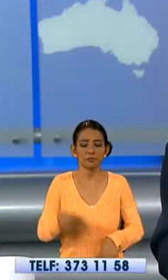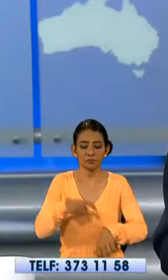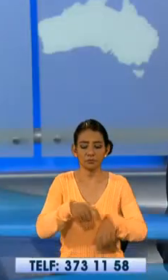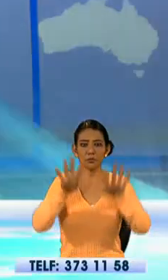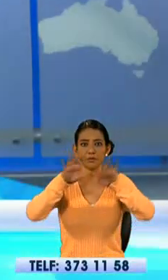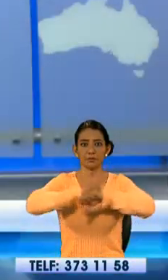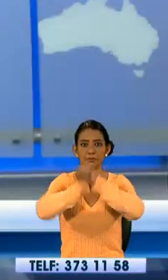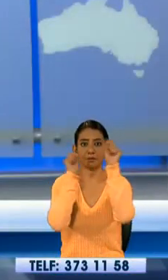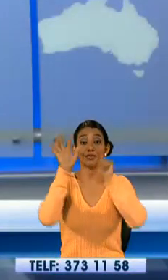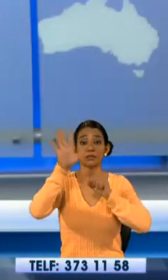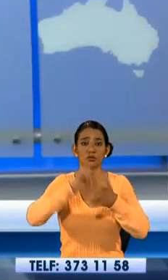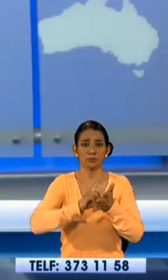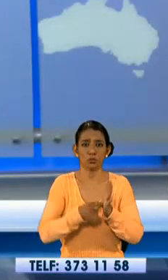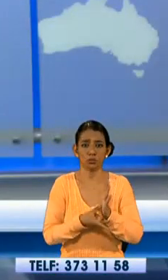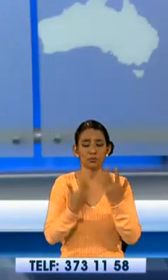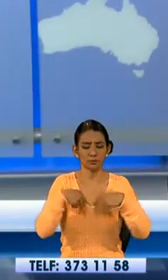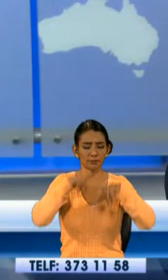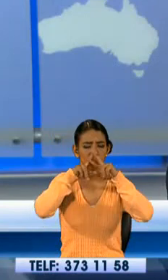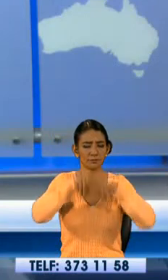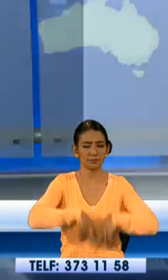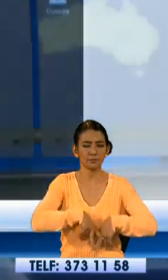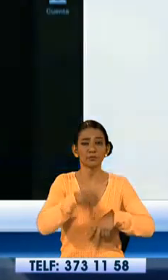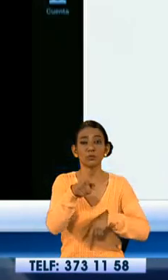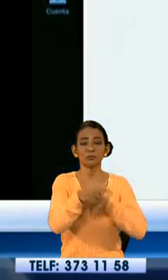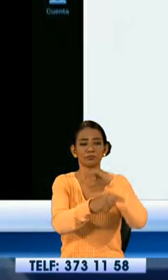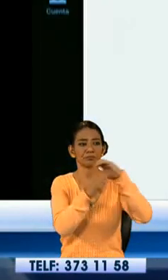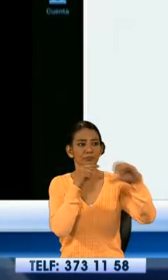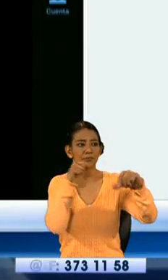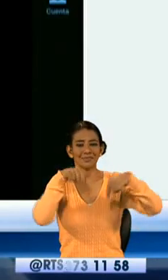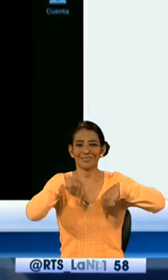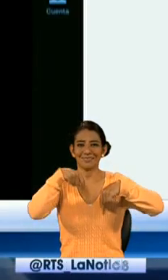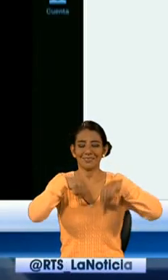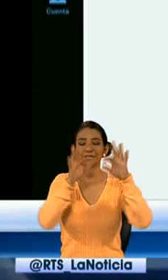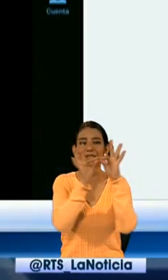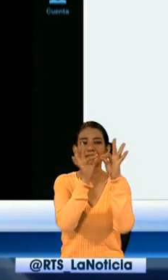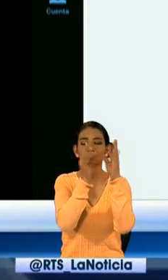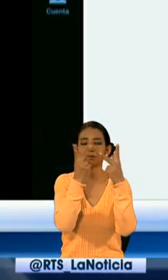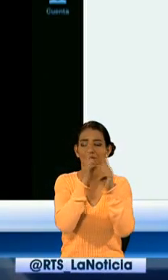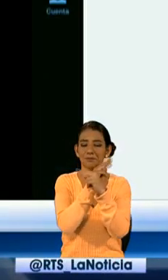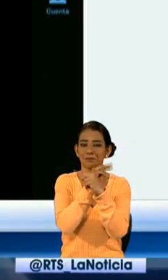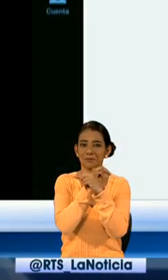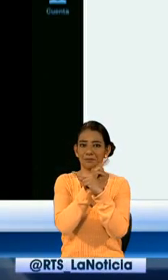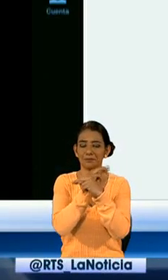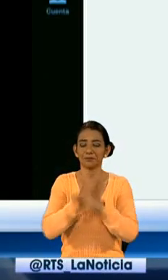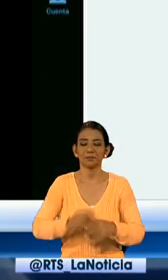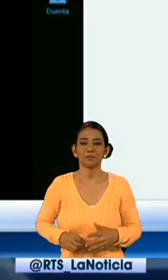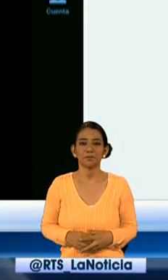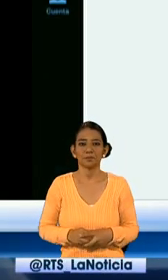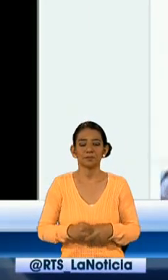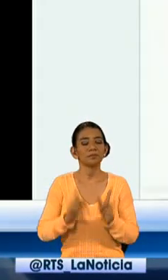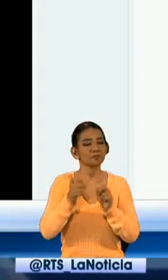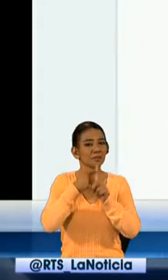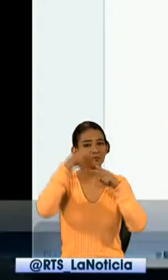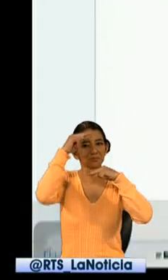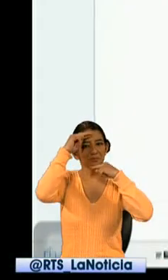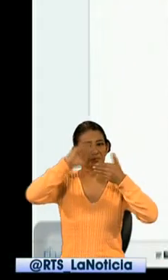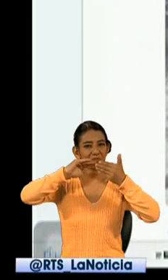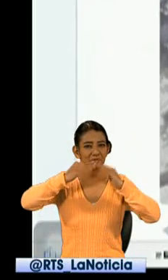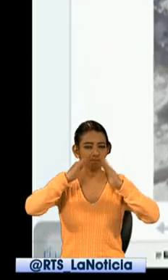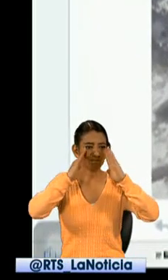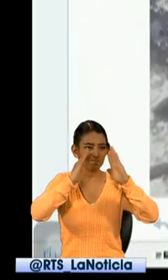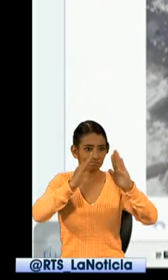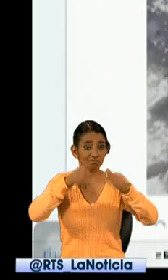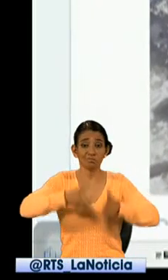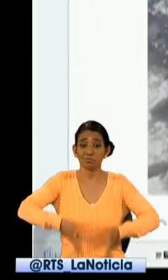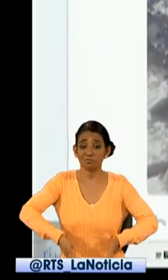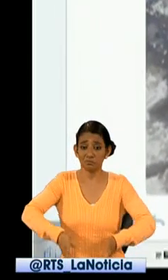la mañana, vecinos, amigos, revisemos rápidamente lo que usted nos escribe acá en las redes sociales activas de RTS en el primer noticiero de la comunidad. Las calles